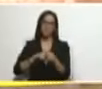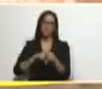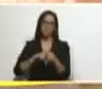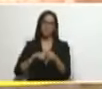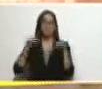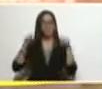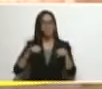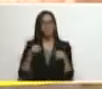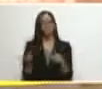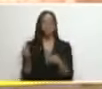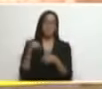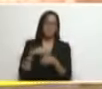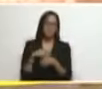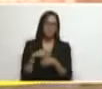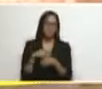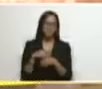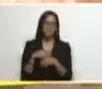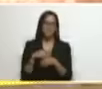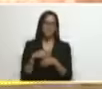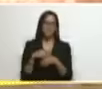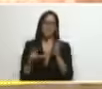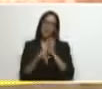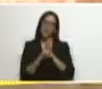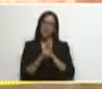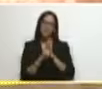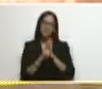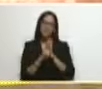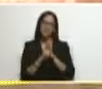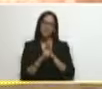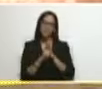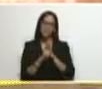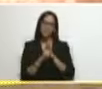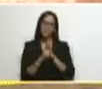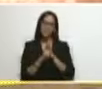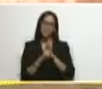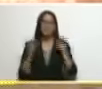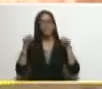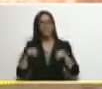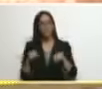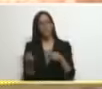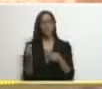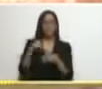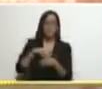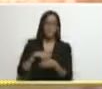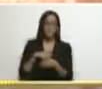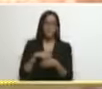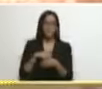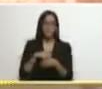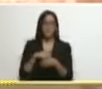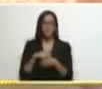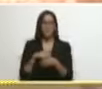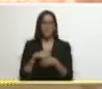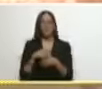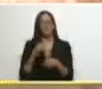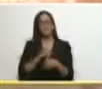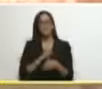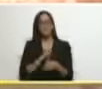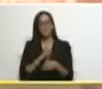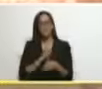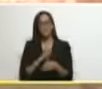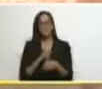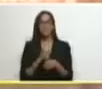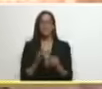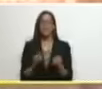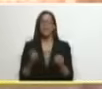hoy además es legal. Hoy además constituye parte del